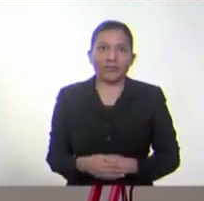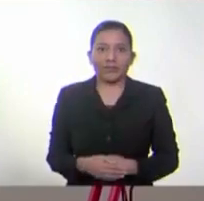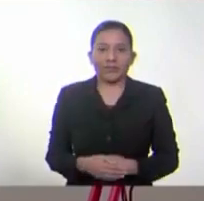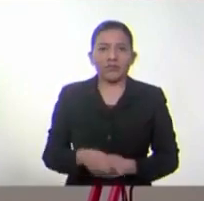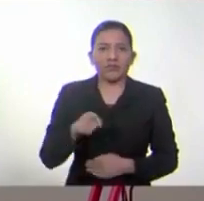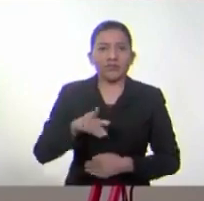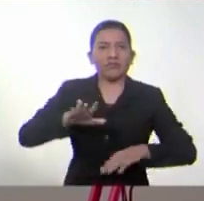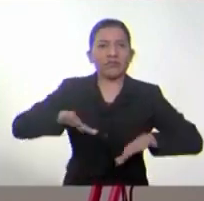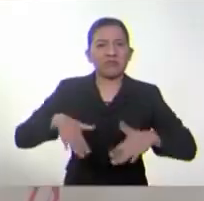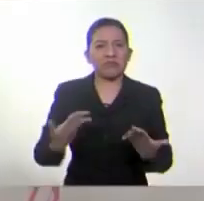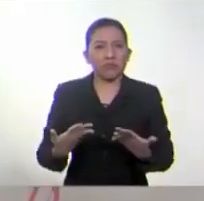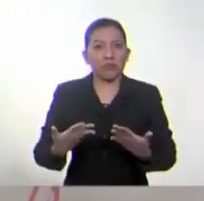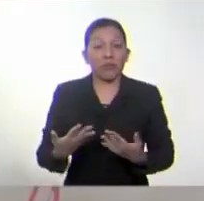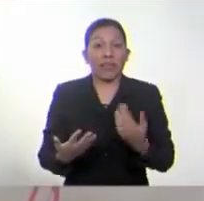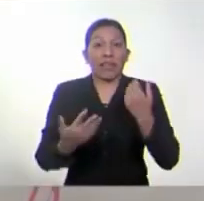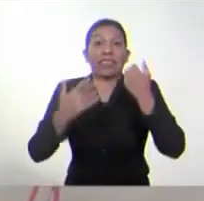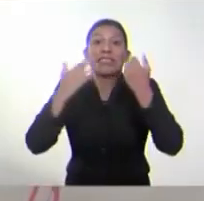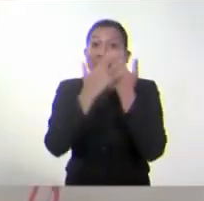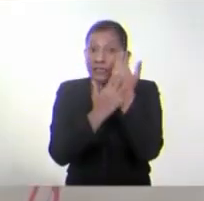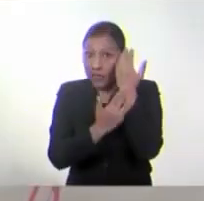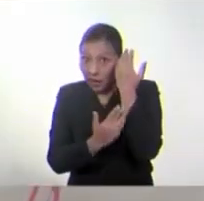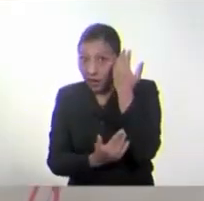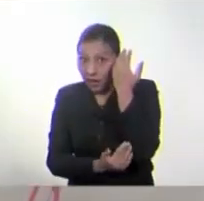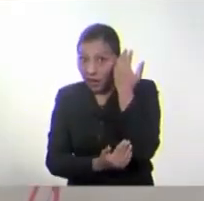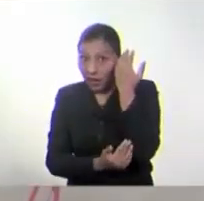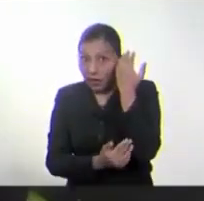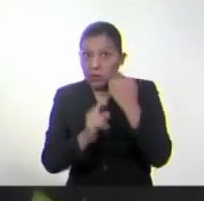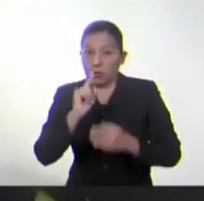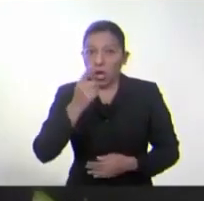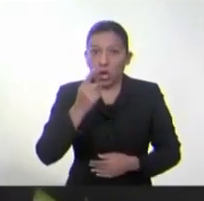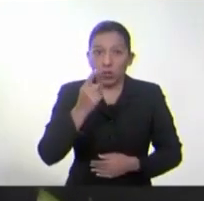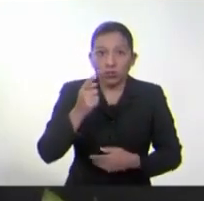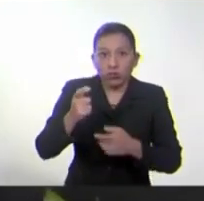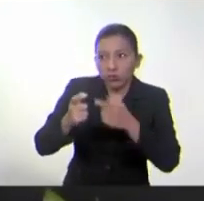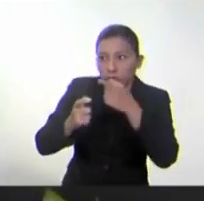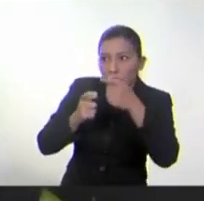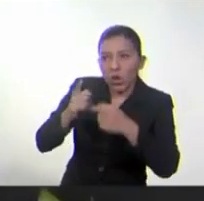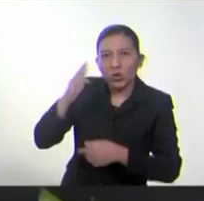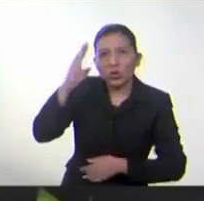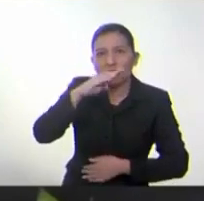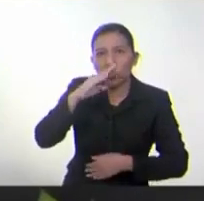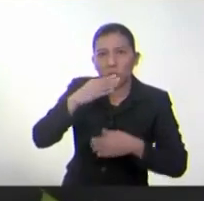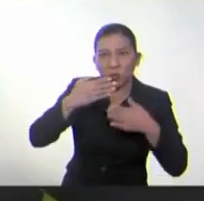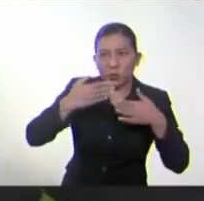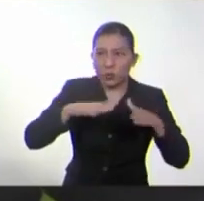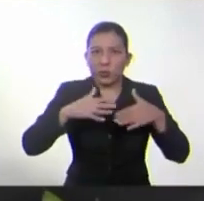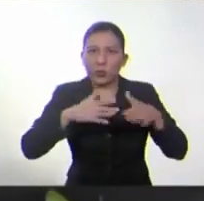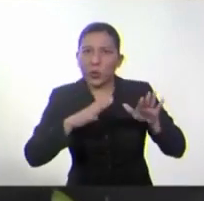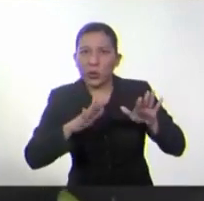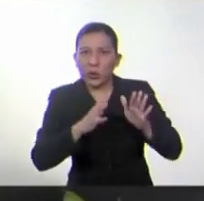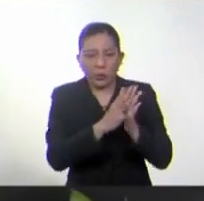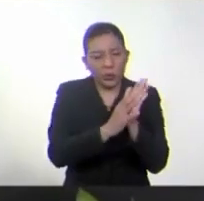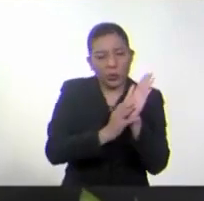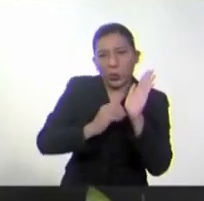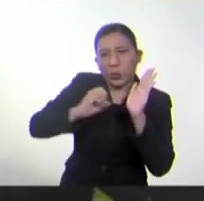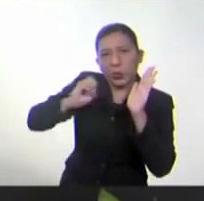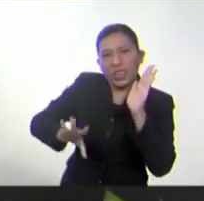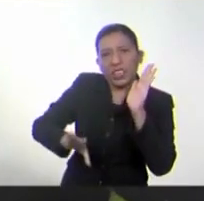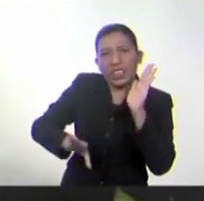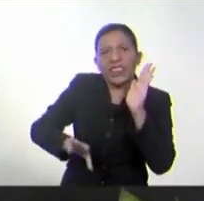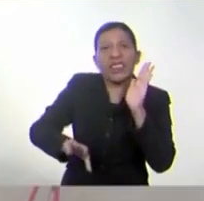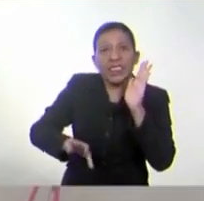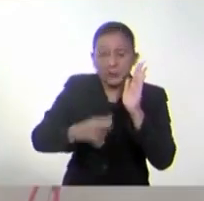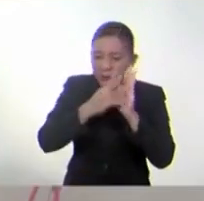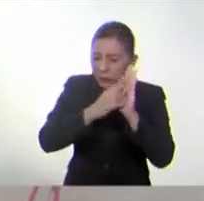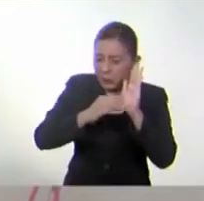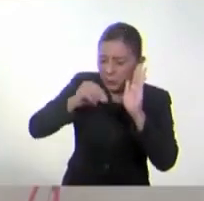función filtrar la sangre, liberándola de toxinas y produciendo al mismo tiempo la orina. Otra de las